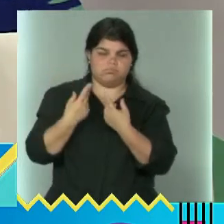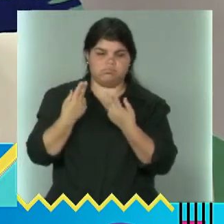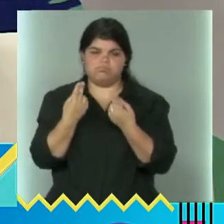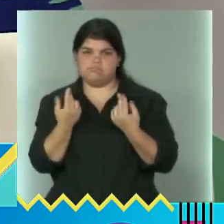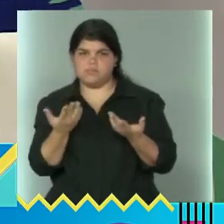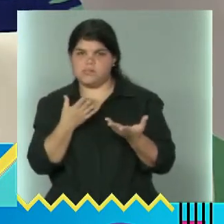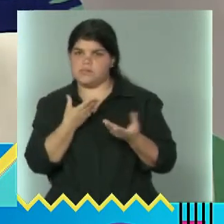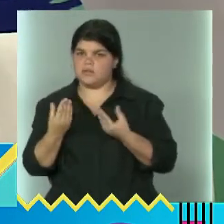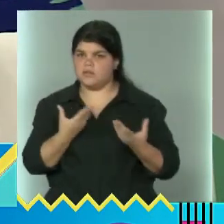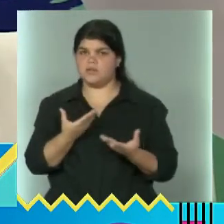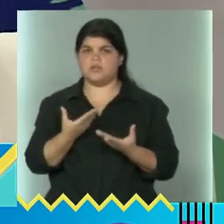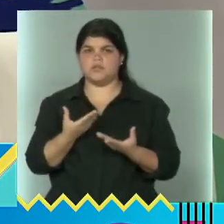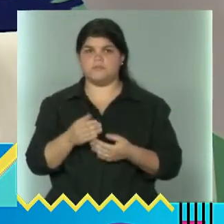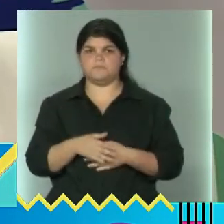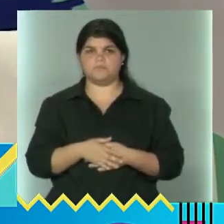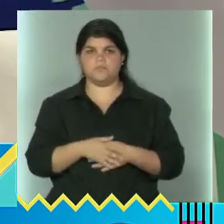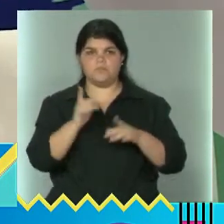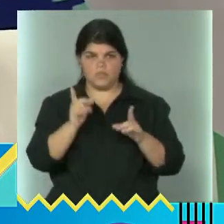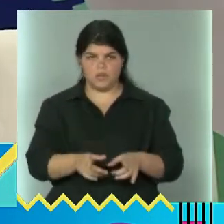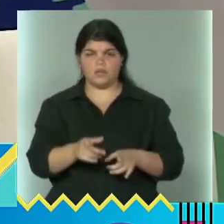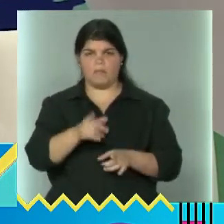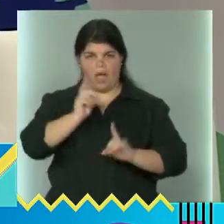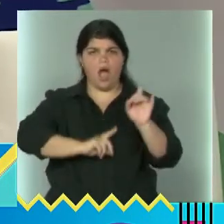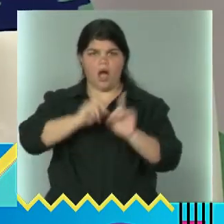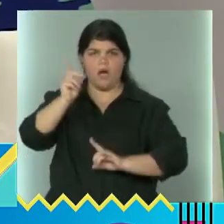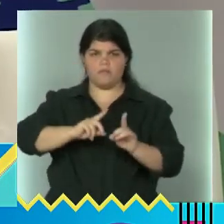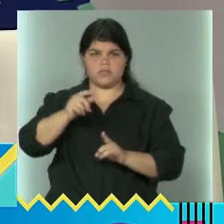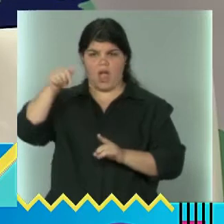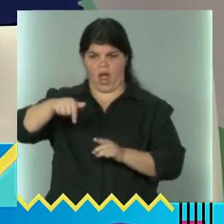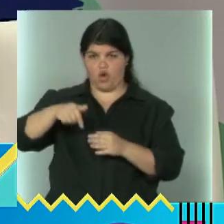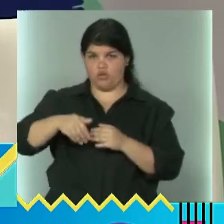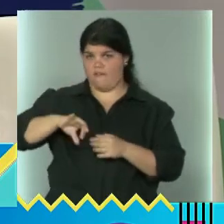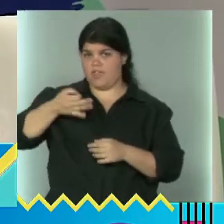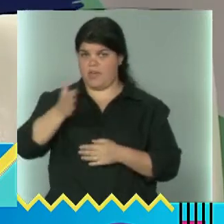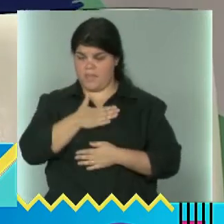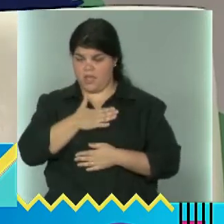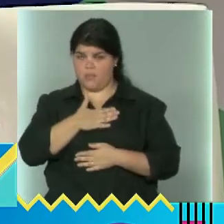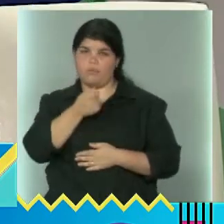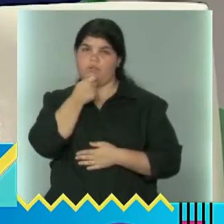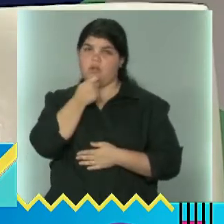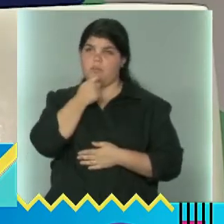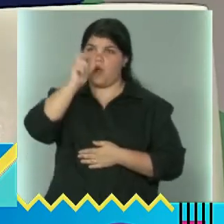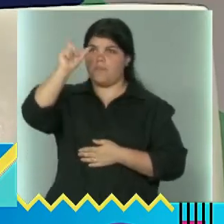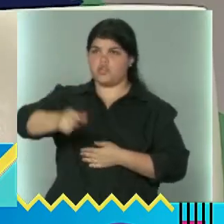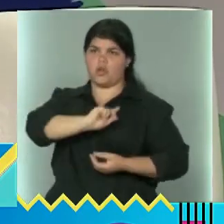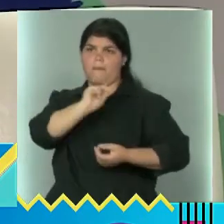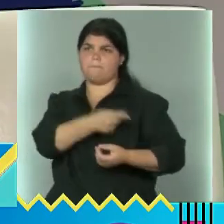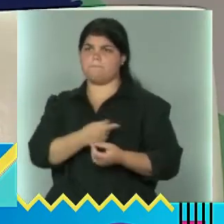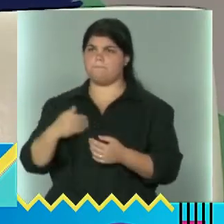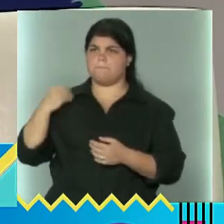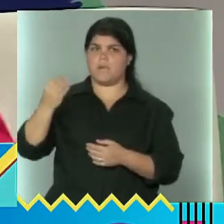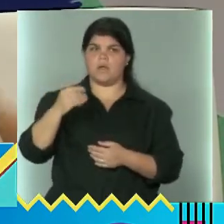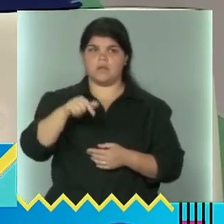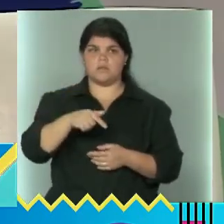coaching con varias personas de mucho poder en este momento de mi vida, que te das cuenta que estás hablando con ellos y se paran